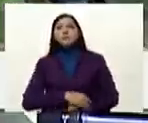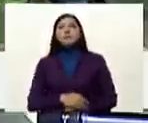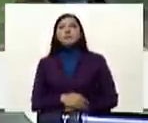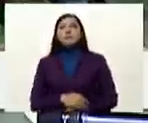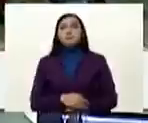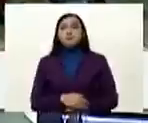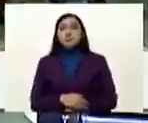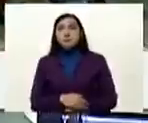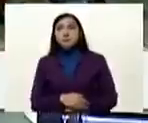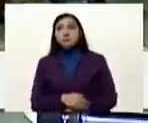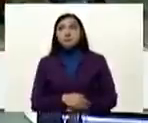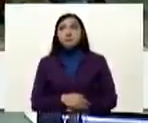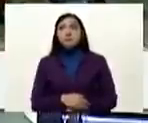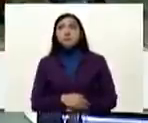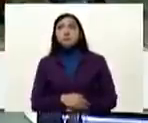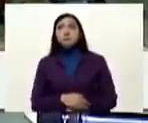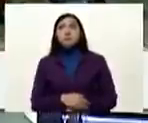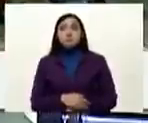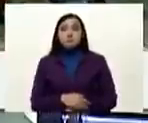sin excepción.